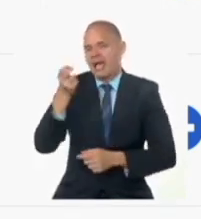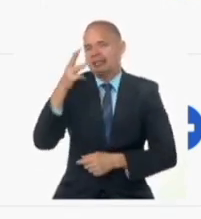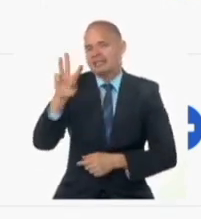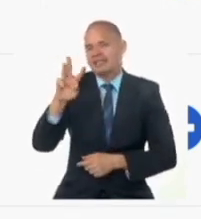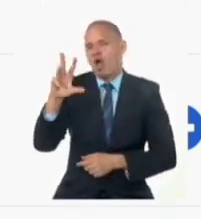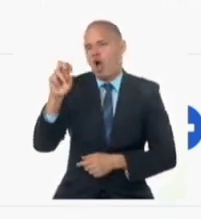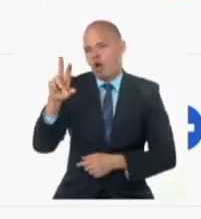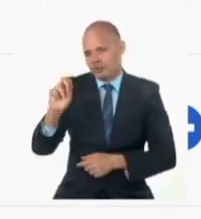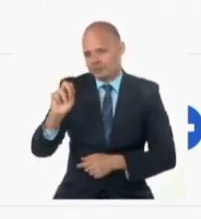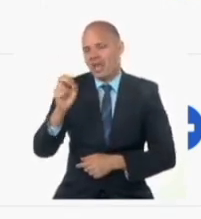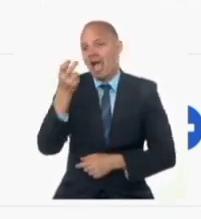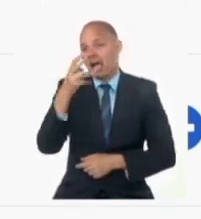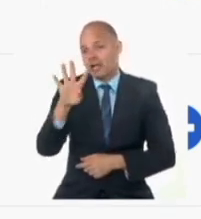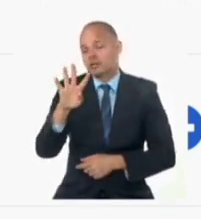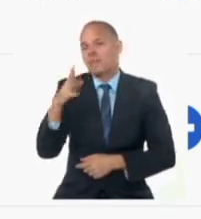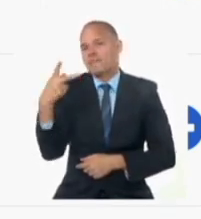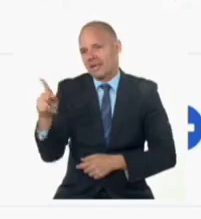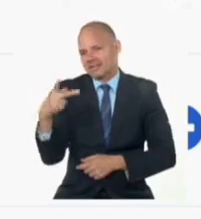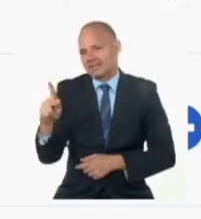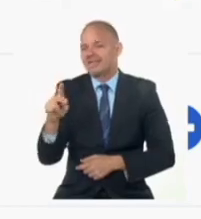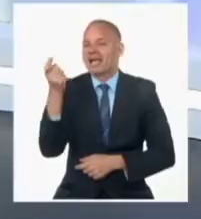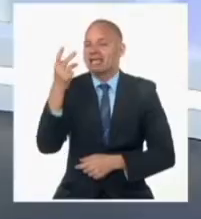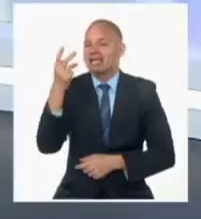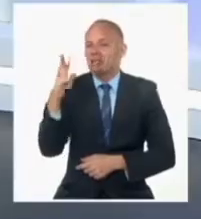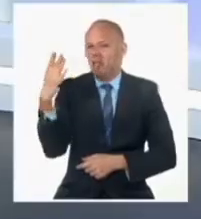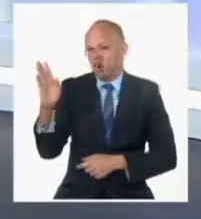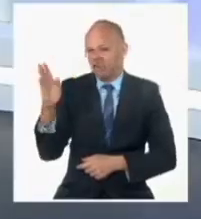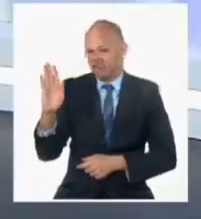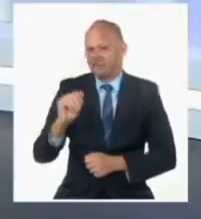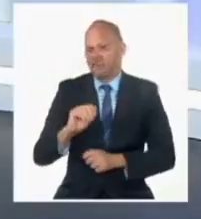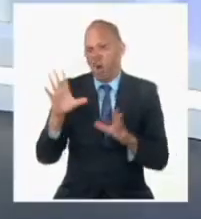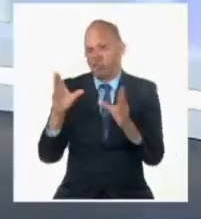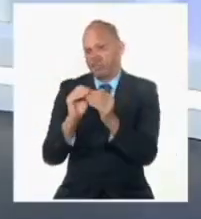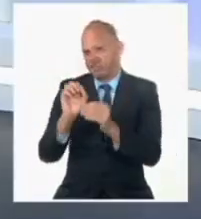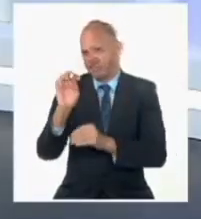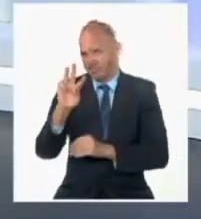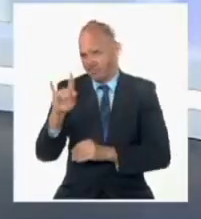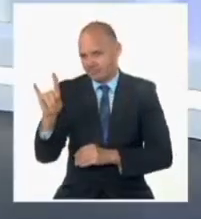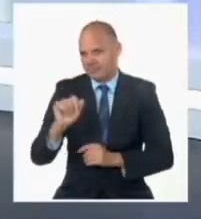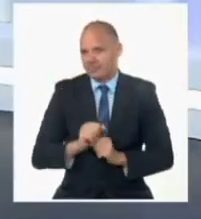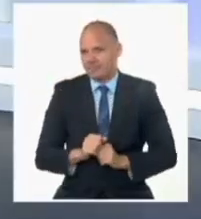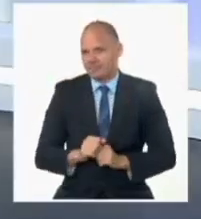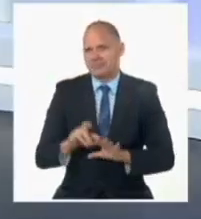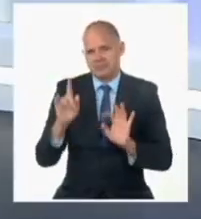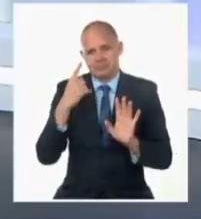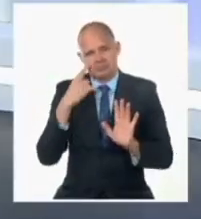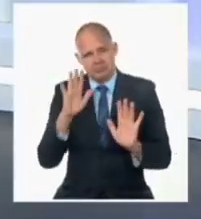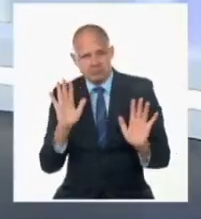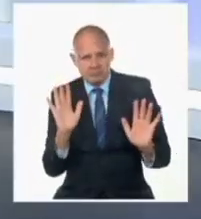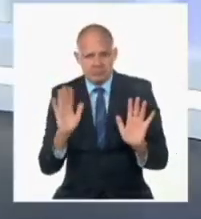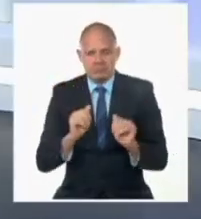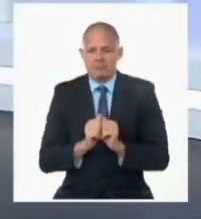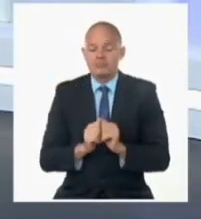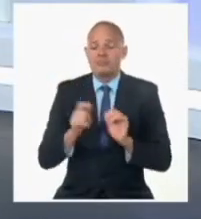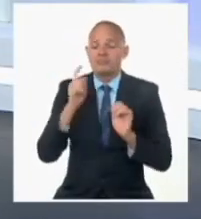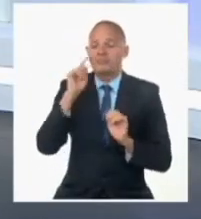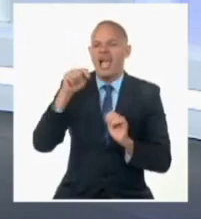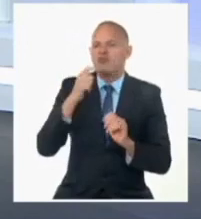de 39. Aquí no se preocupen mucho porque realmente lo que puede esperar de la lucha de Cuba